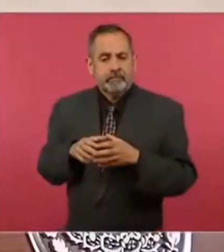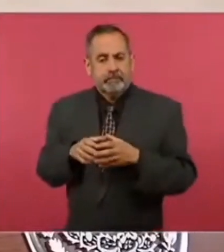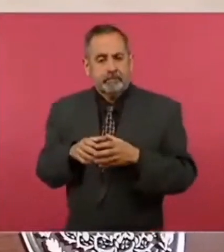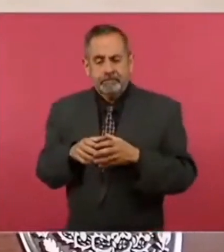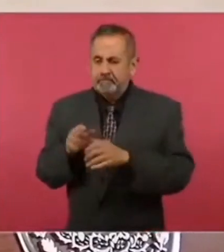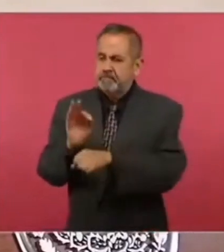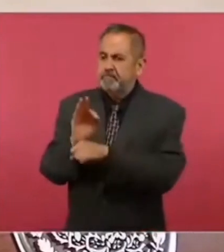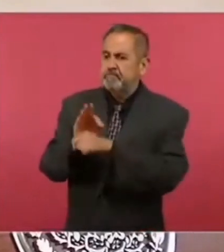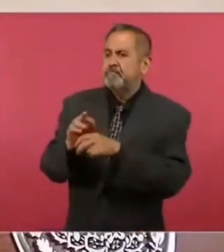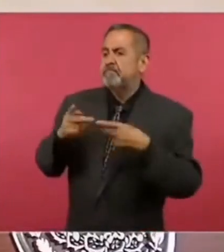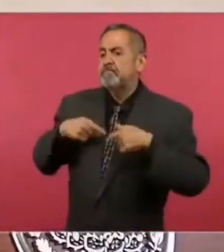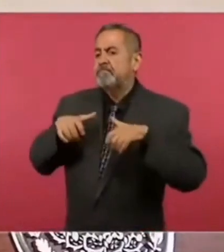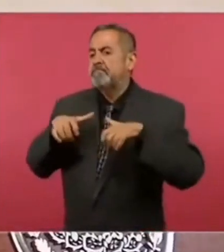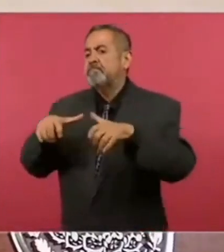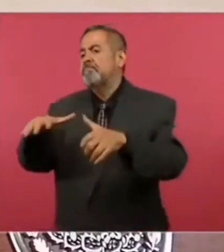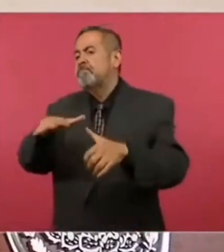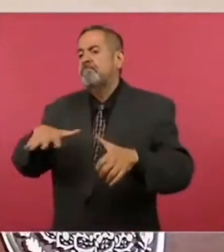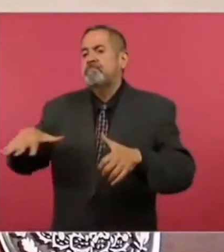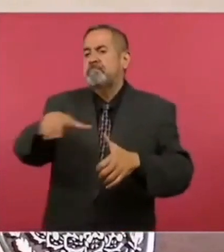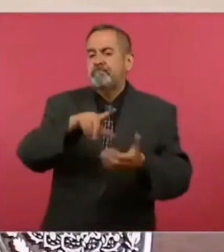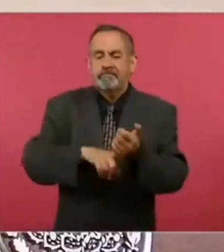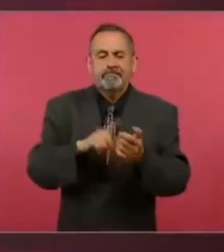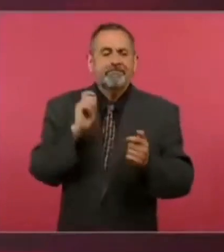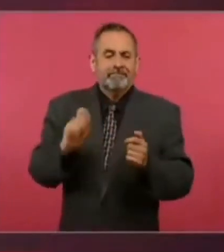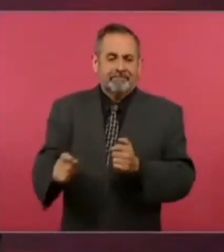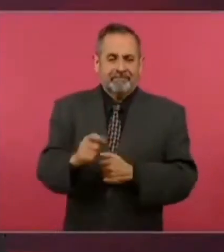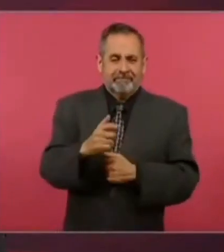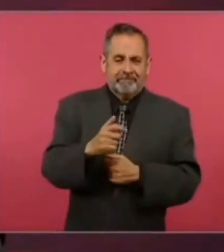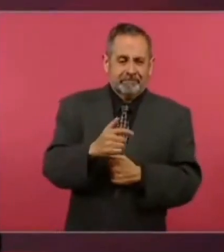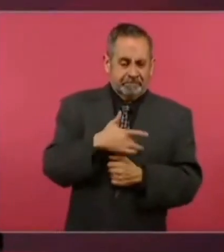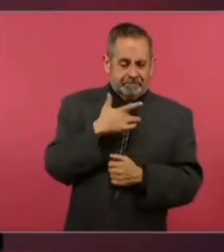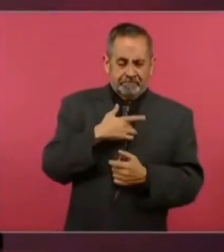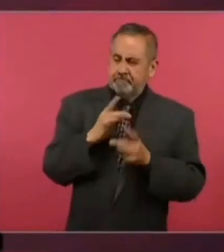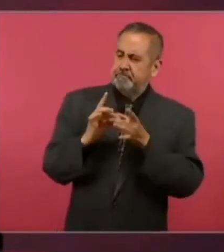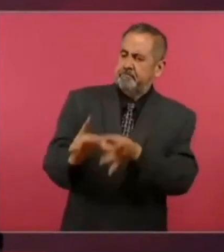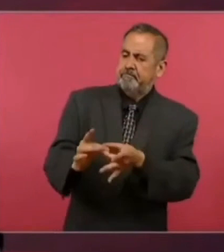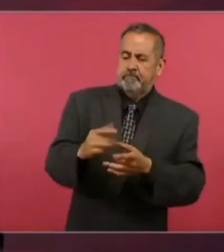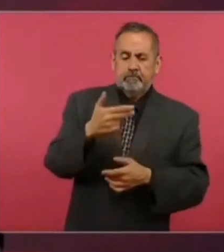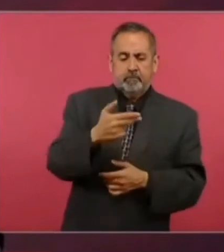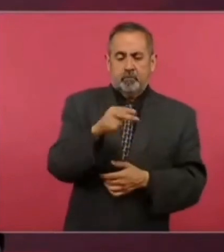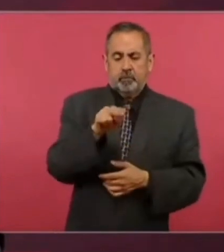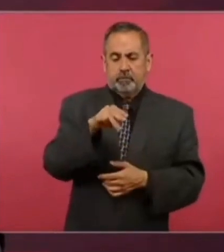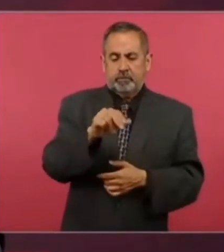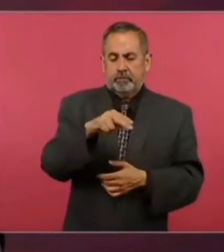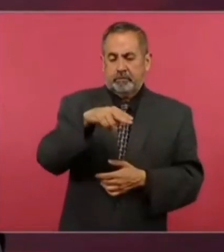a favor de los pobres, que el humanismo mexicano